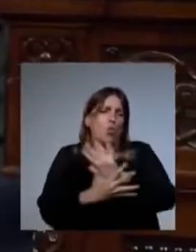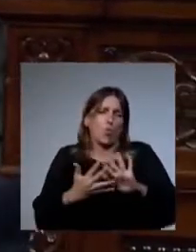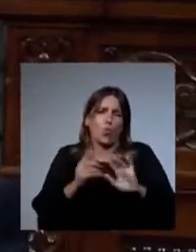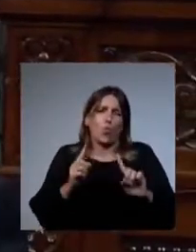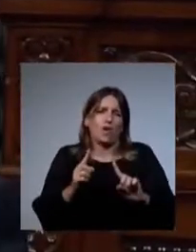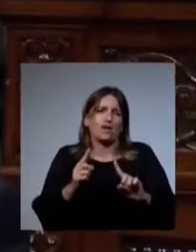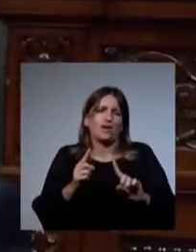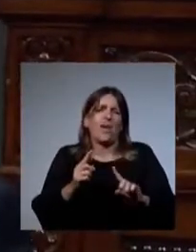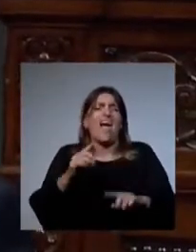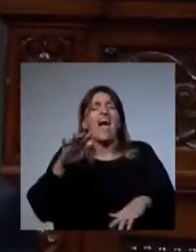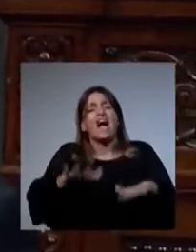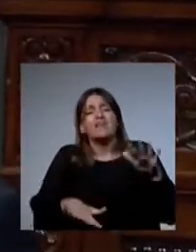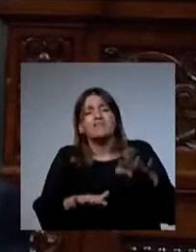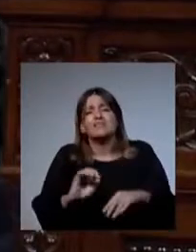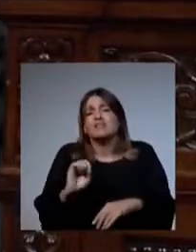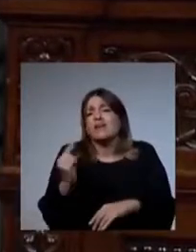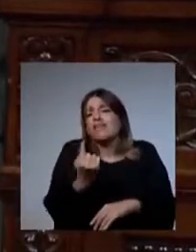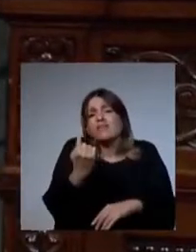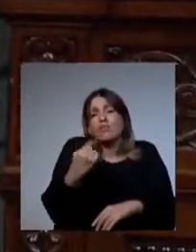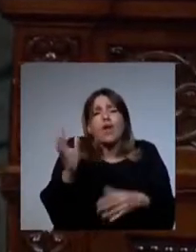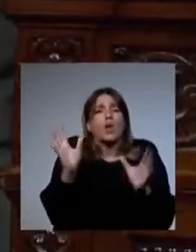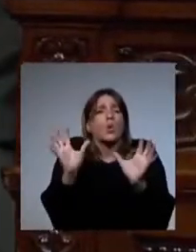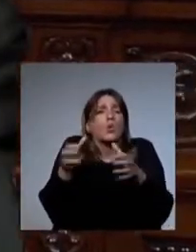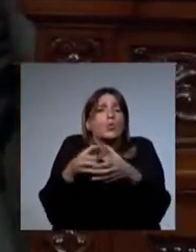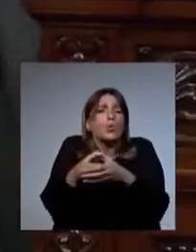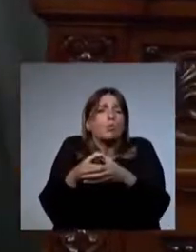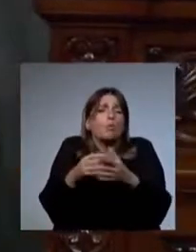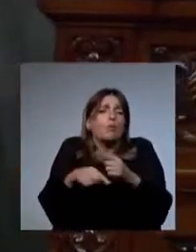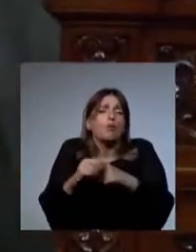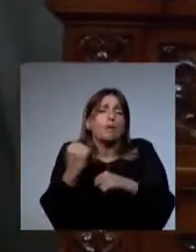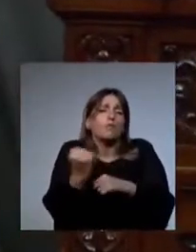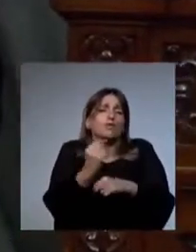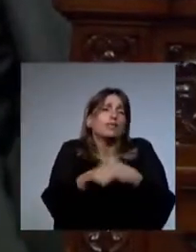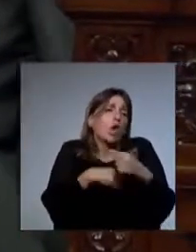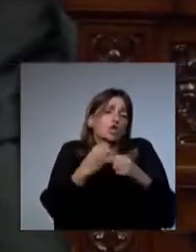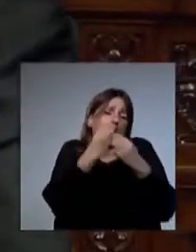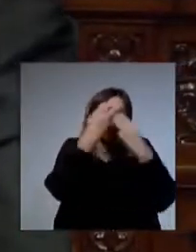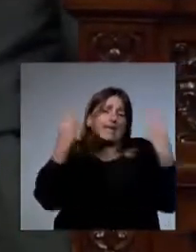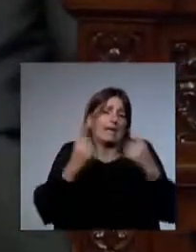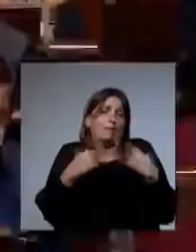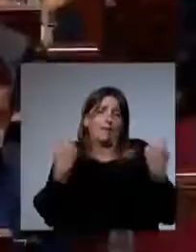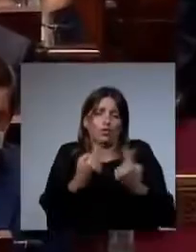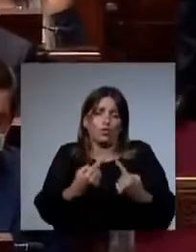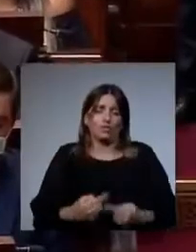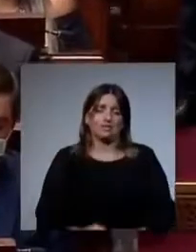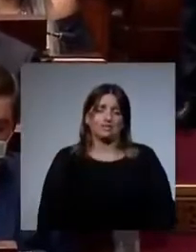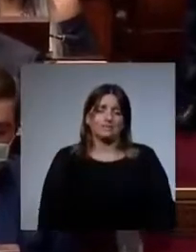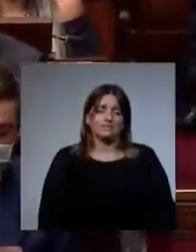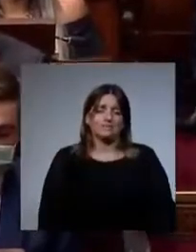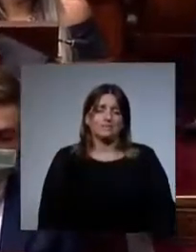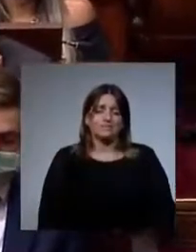veces de manera individual y otras en conjunto.